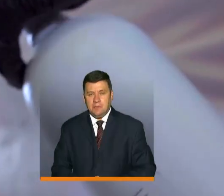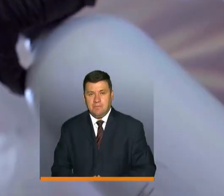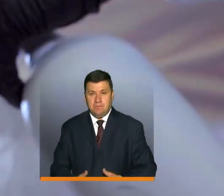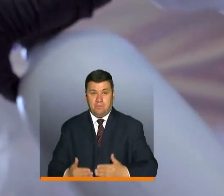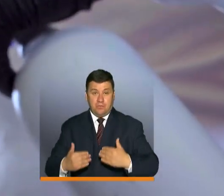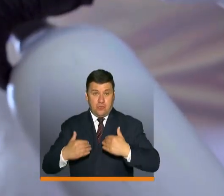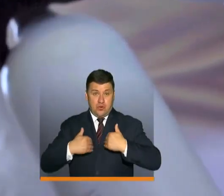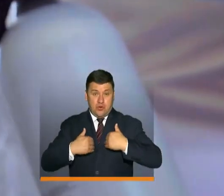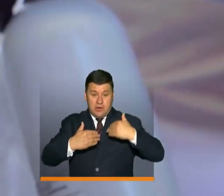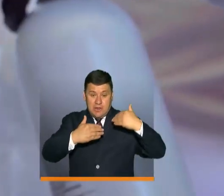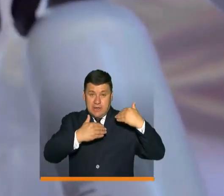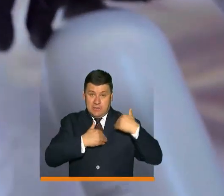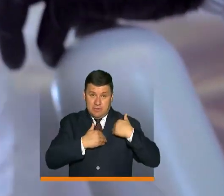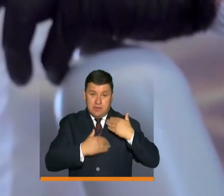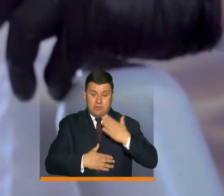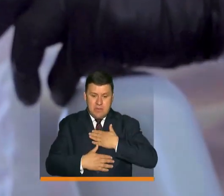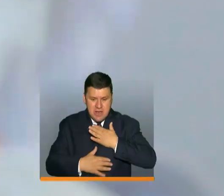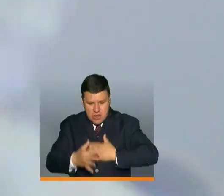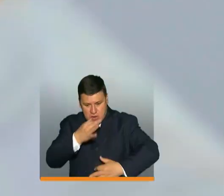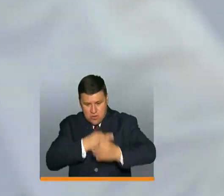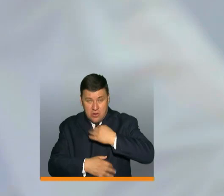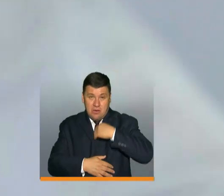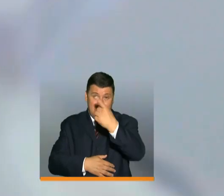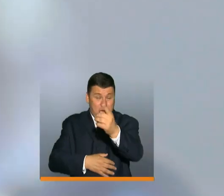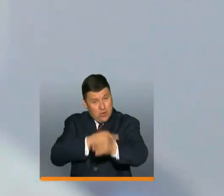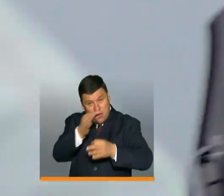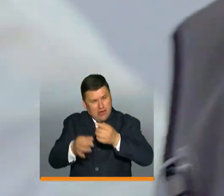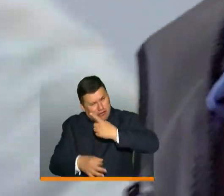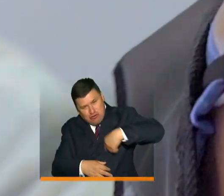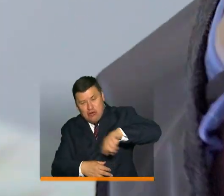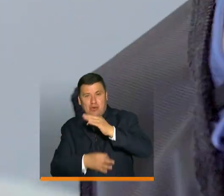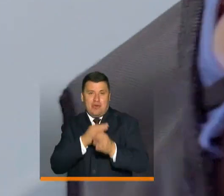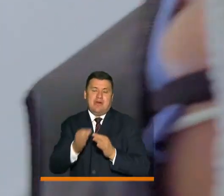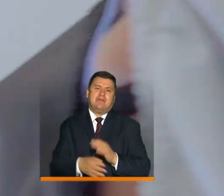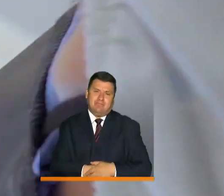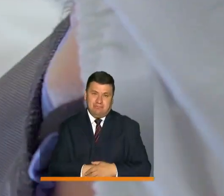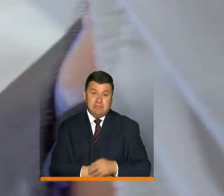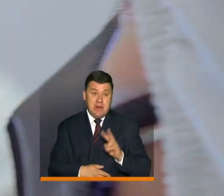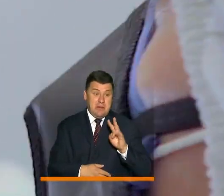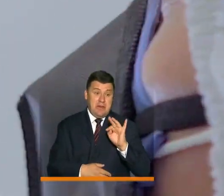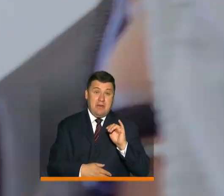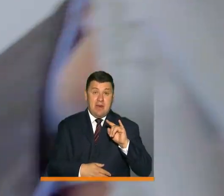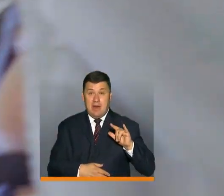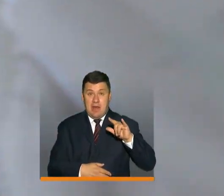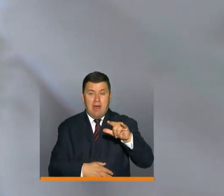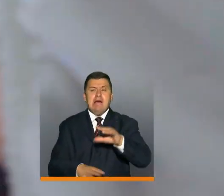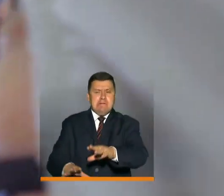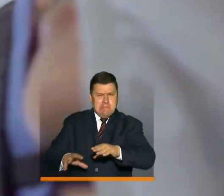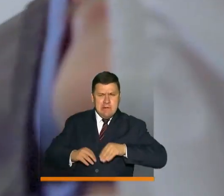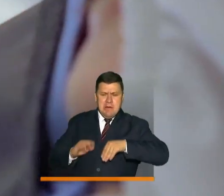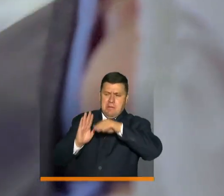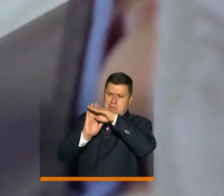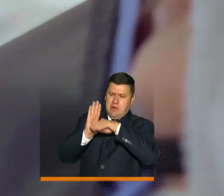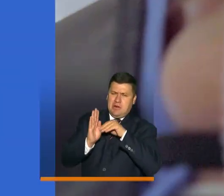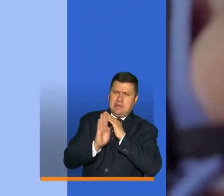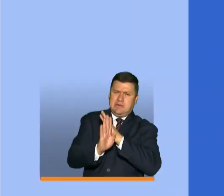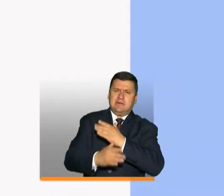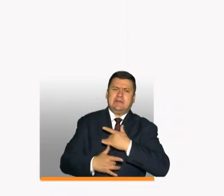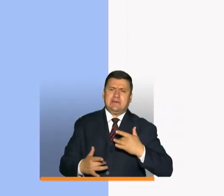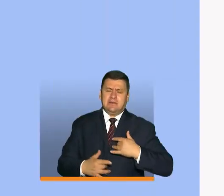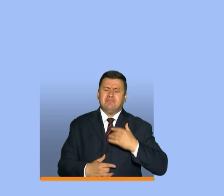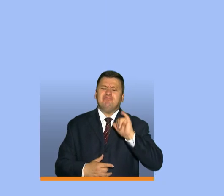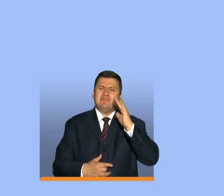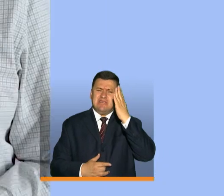Yo soy responsable porque me cuido, te cuido y nos cuidamos. En Viva Air adoptamos los protocolos de bioseguridad. Sabemos